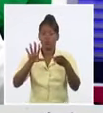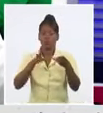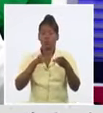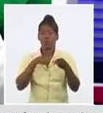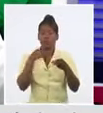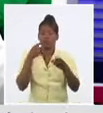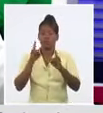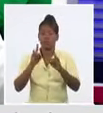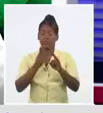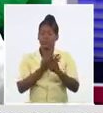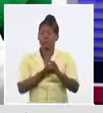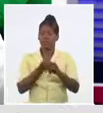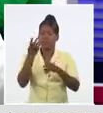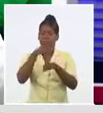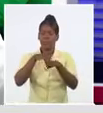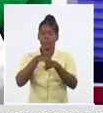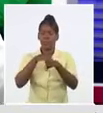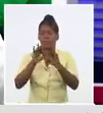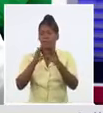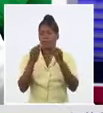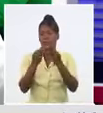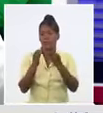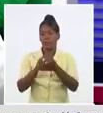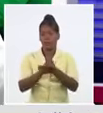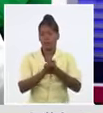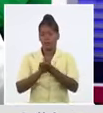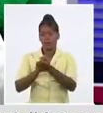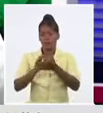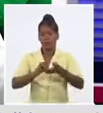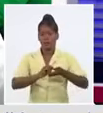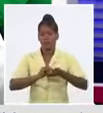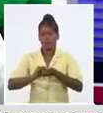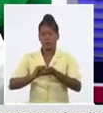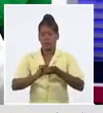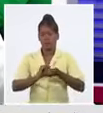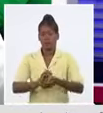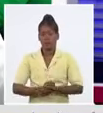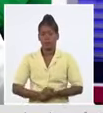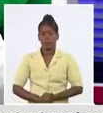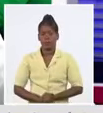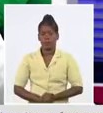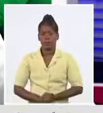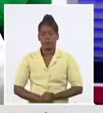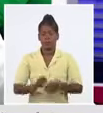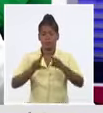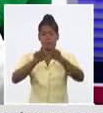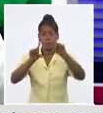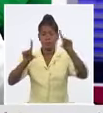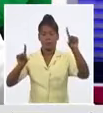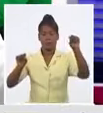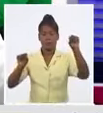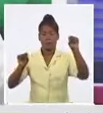condolencias a sus familiares y a sus amistades. Cuba, con